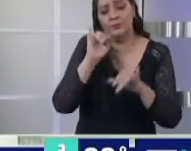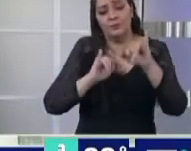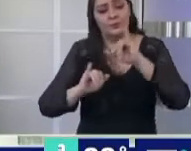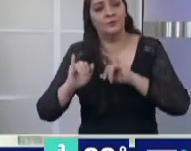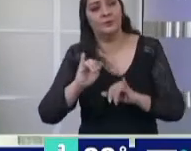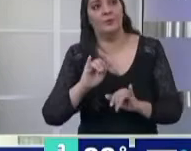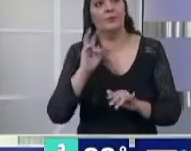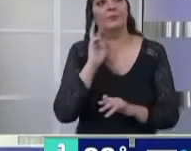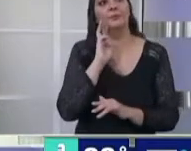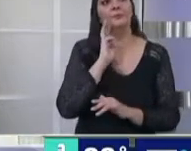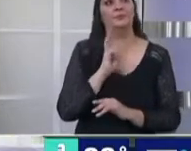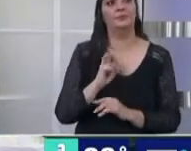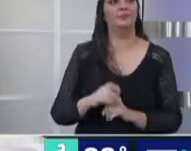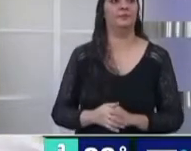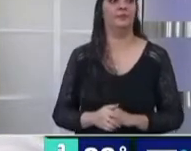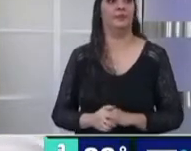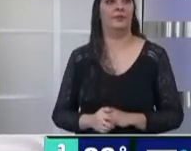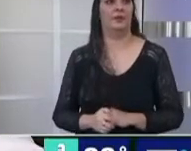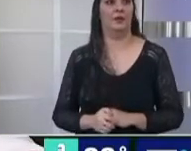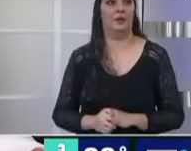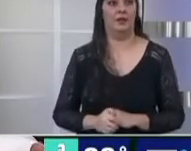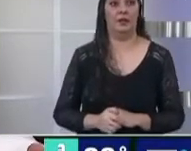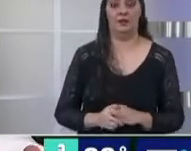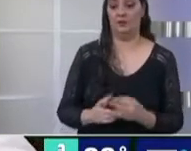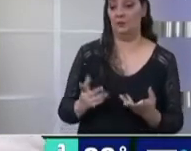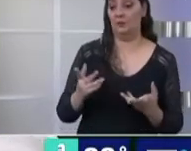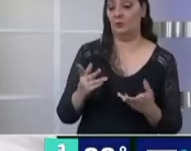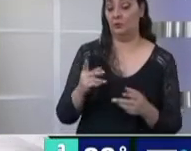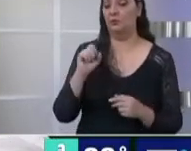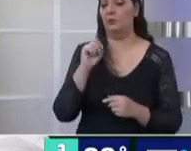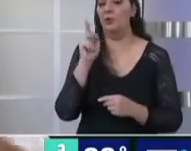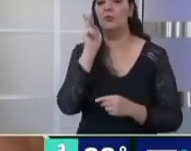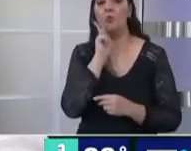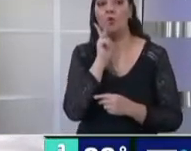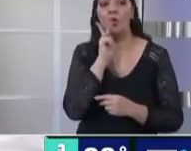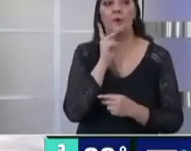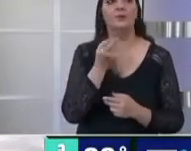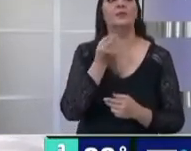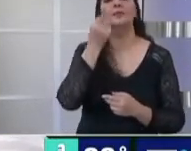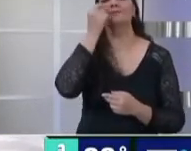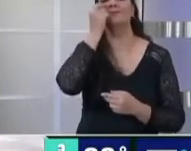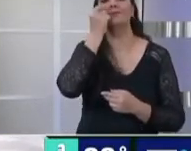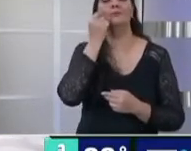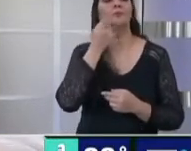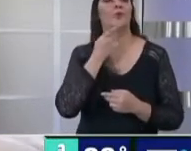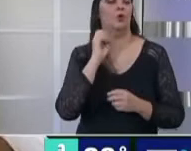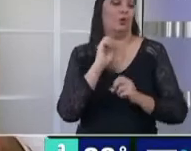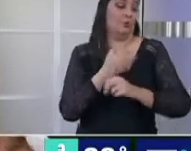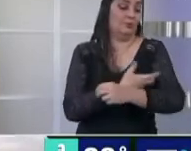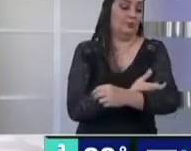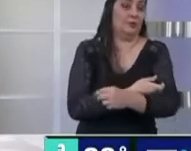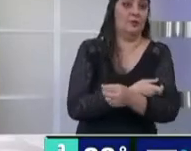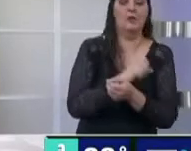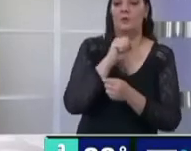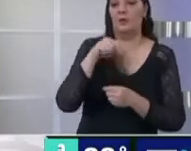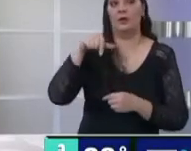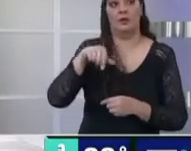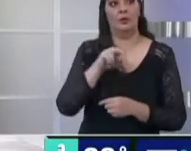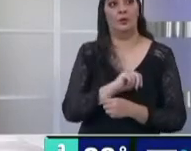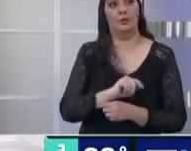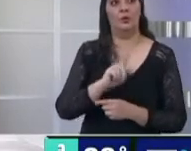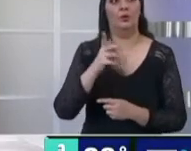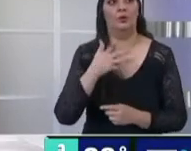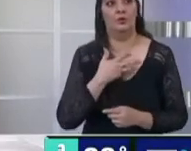nariz y en la garganta, hacemos pruebas serológicas, que hoy en Nuevo León alrededor del 20% de las personas